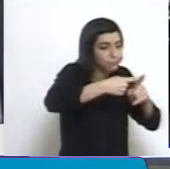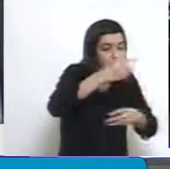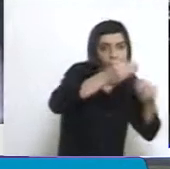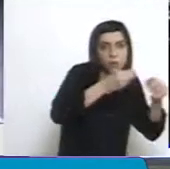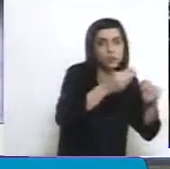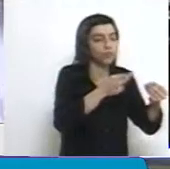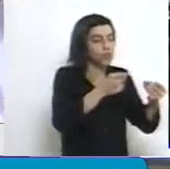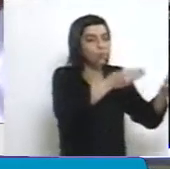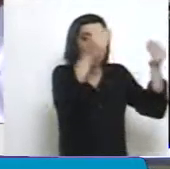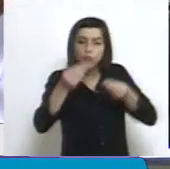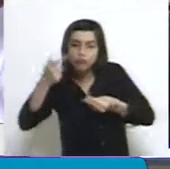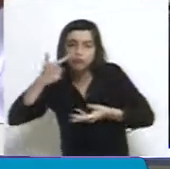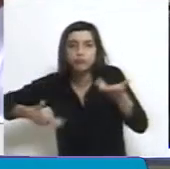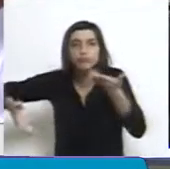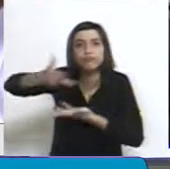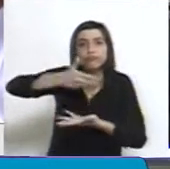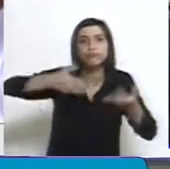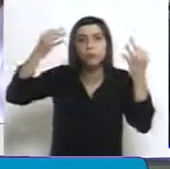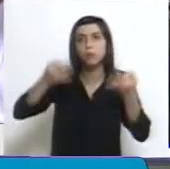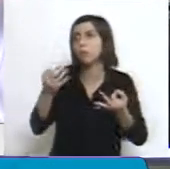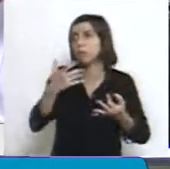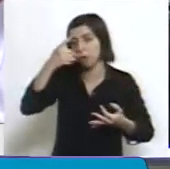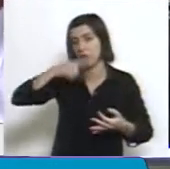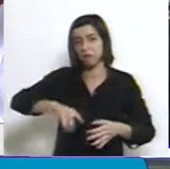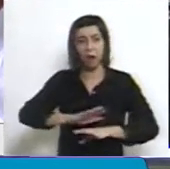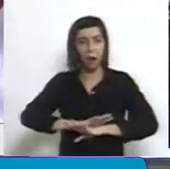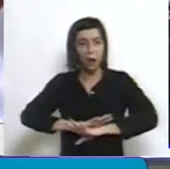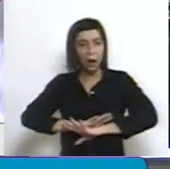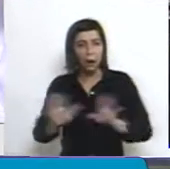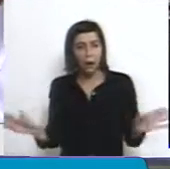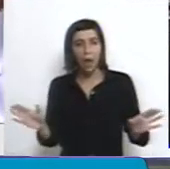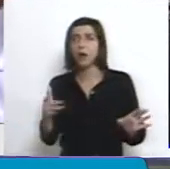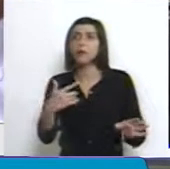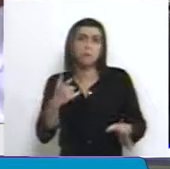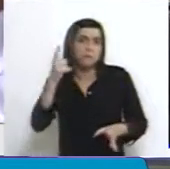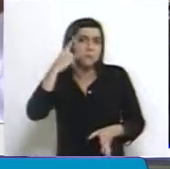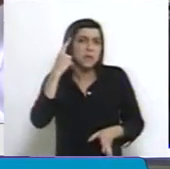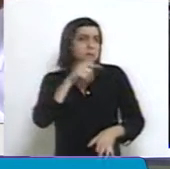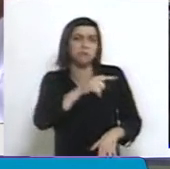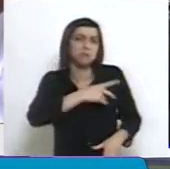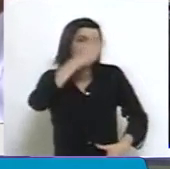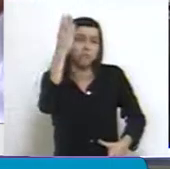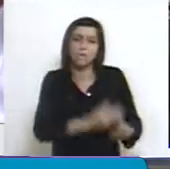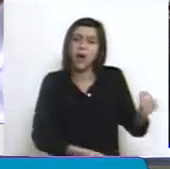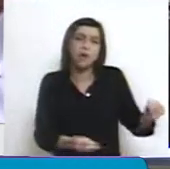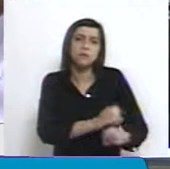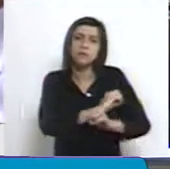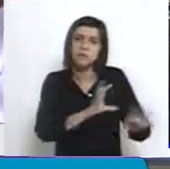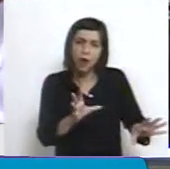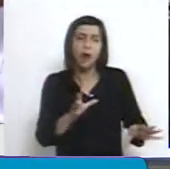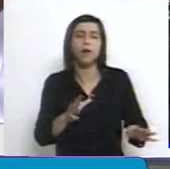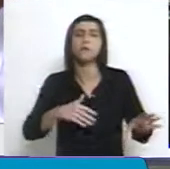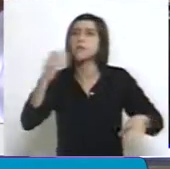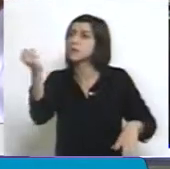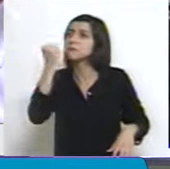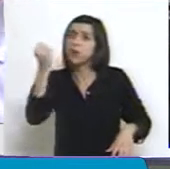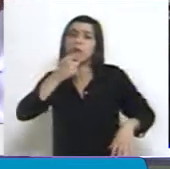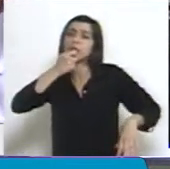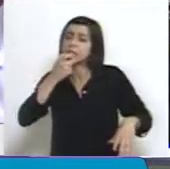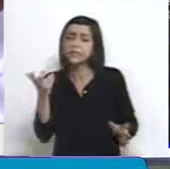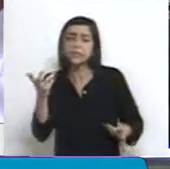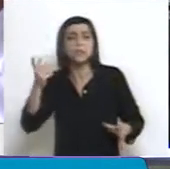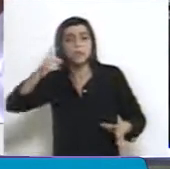hubiera cumplido sin ningún lugar a dudas un servicio mucho más importante aún si hubiéramos entendido